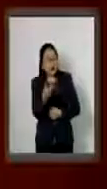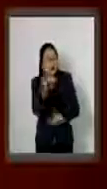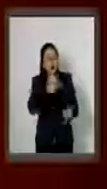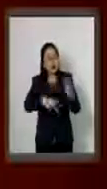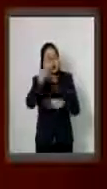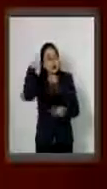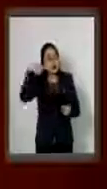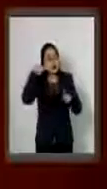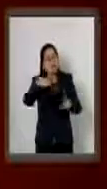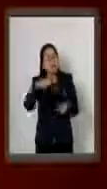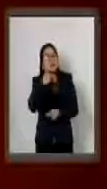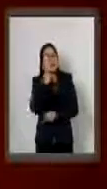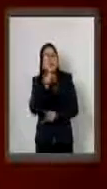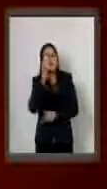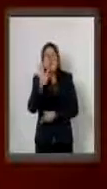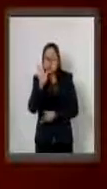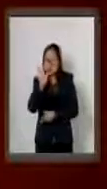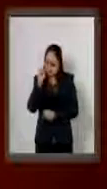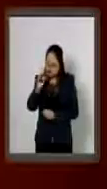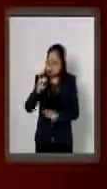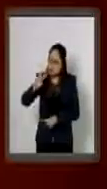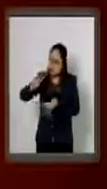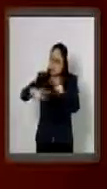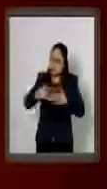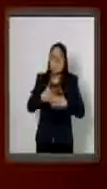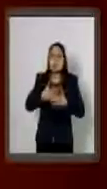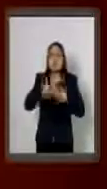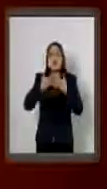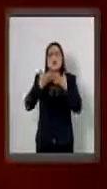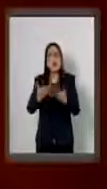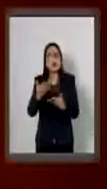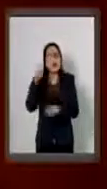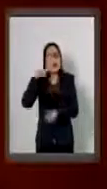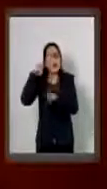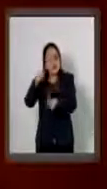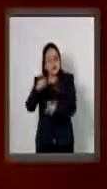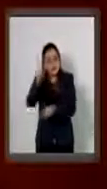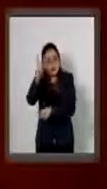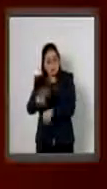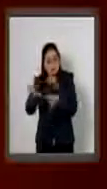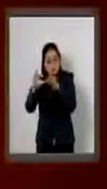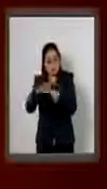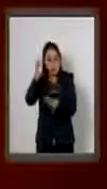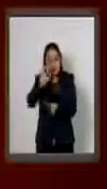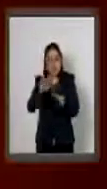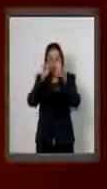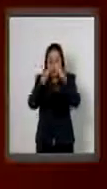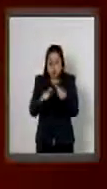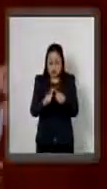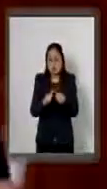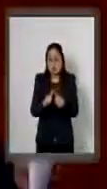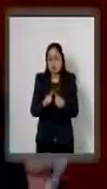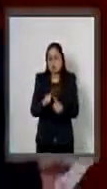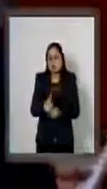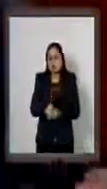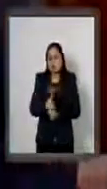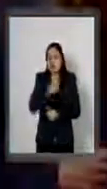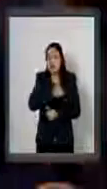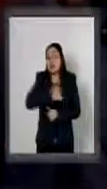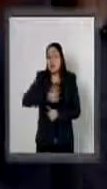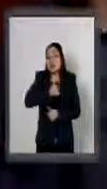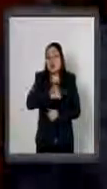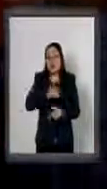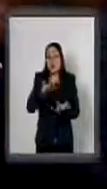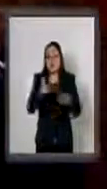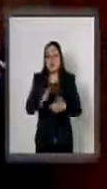República dando un voto de confianza y creyendo que en verdad serían escuchados.